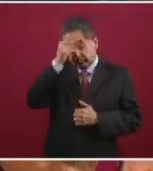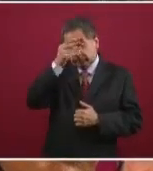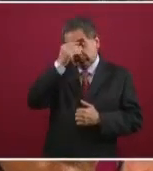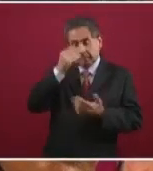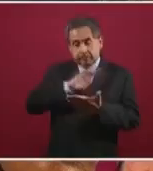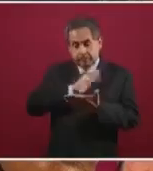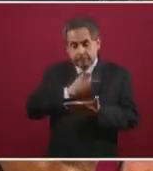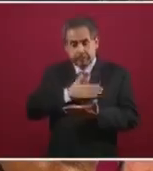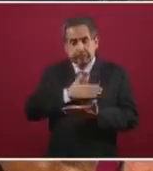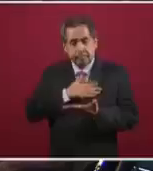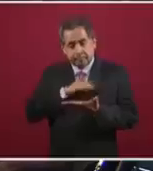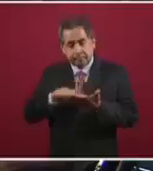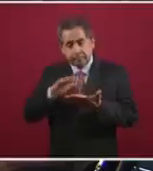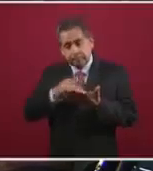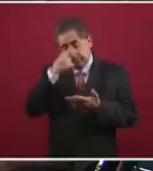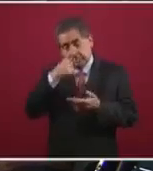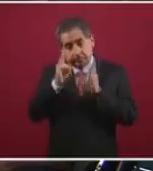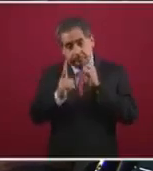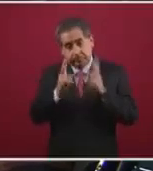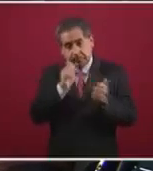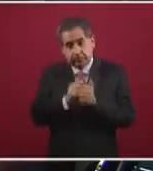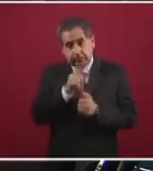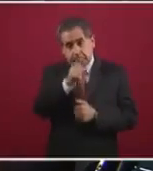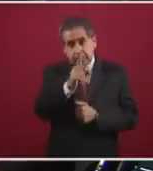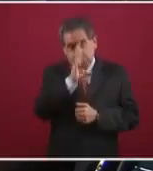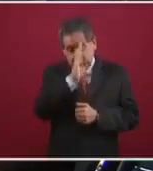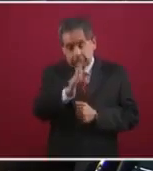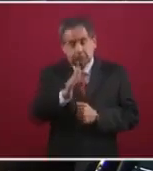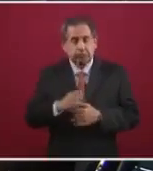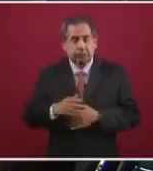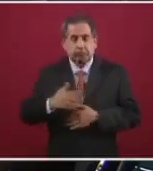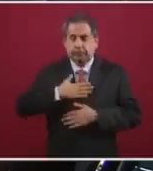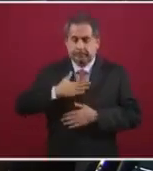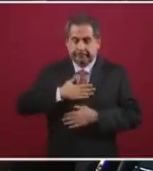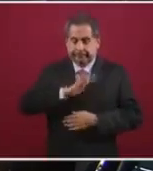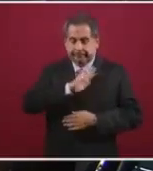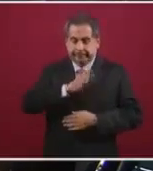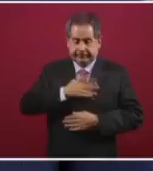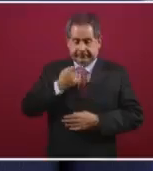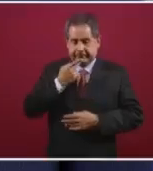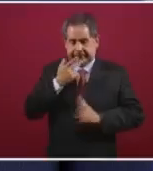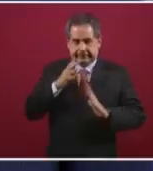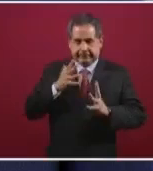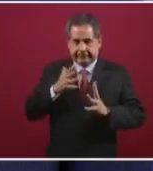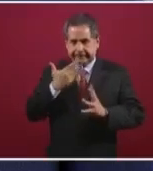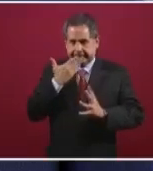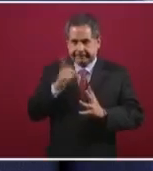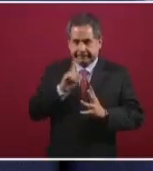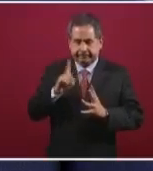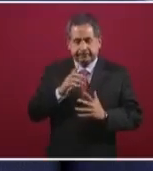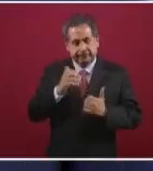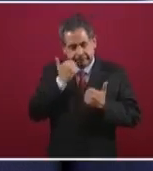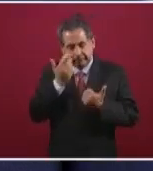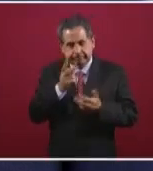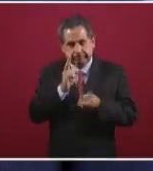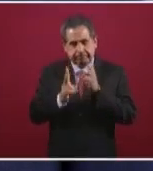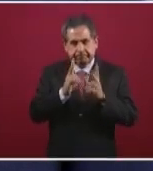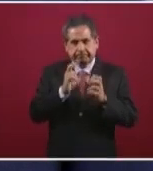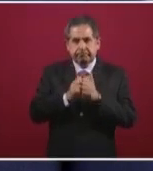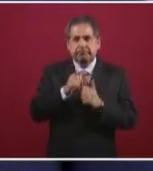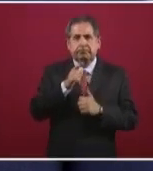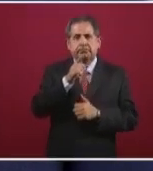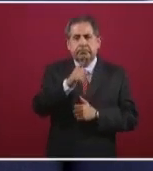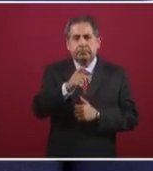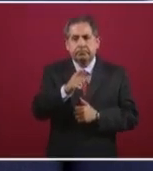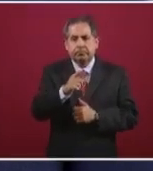para conversar con usted directamente. Aunque mi español no es tan bueno, quiero